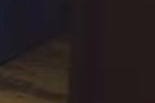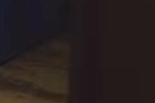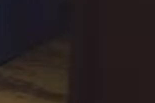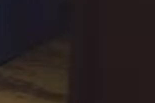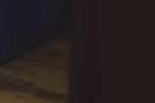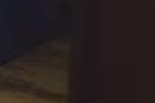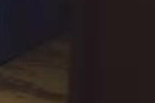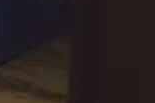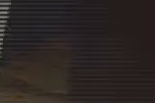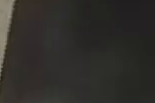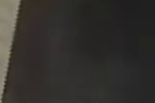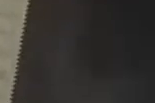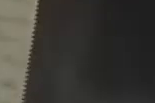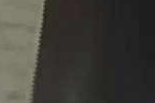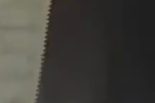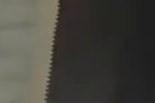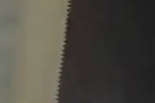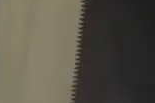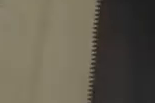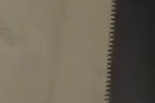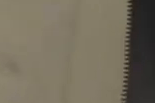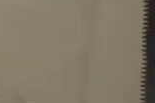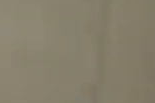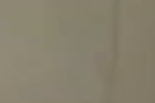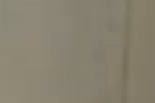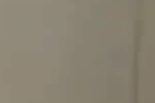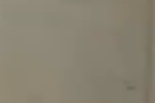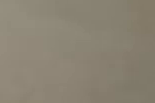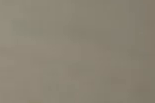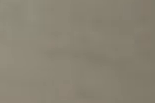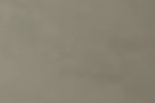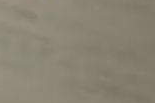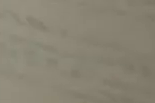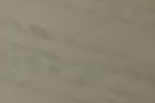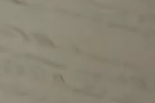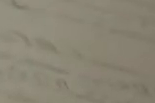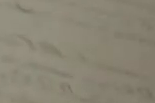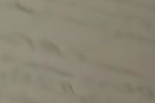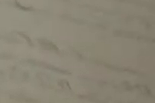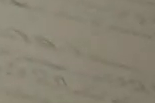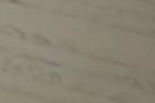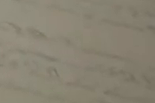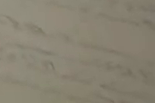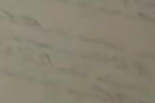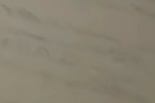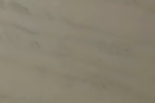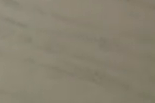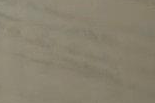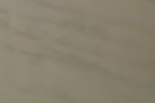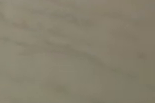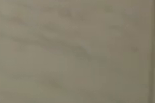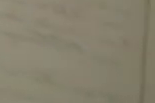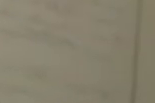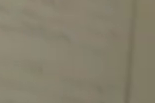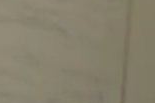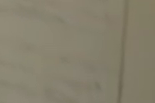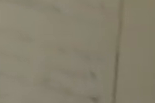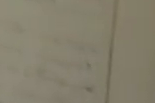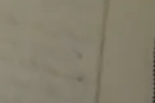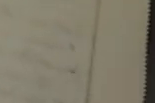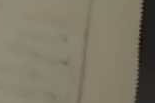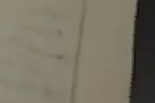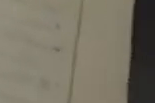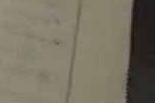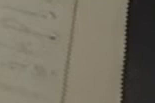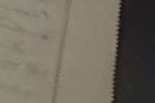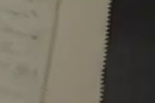Palacio Legislativo. Se puede apreciar el reconocimiento del poder político a los representantes electos. La principal